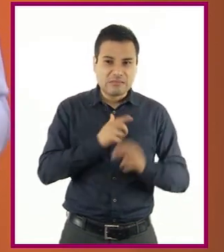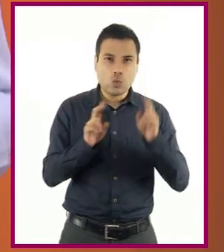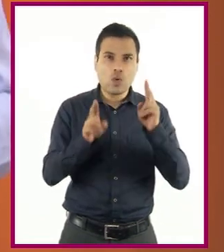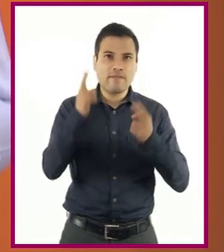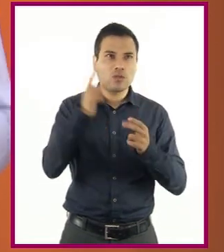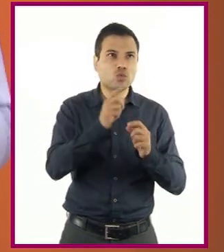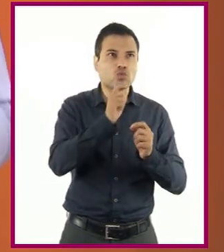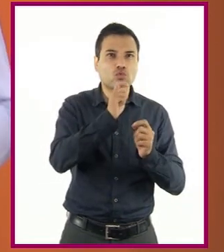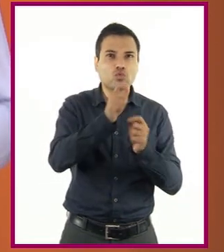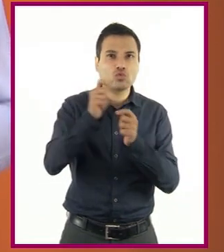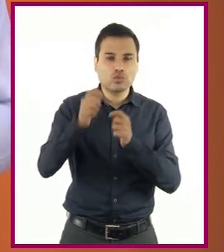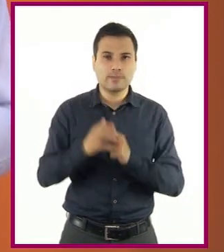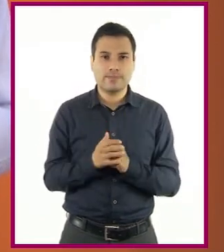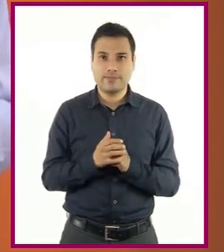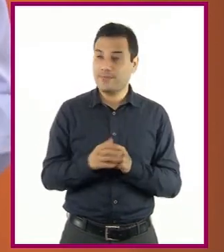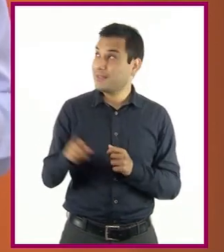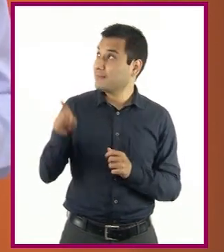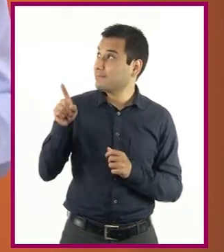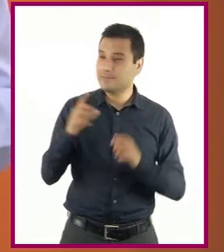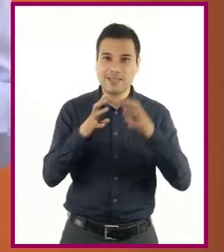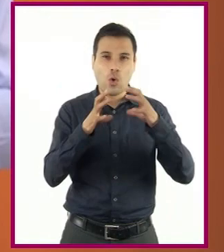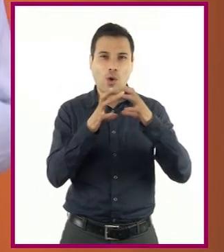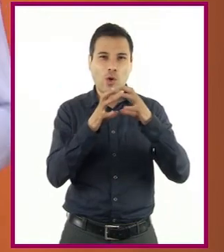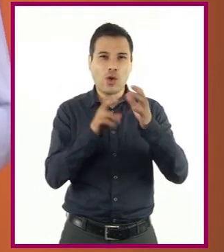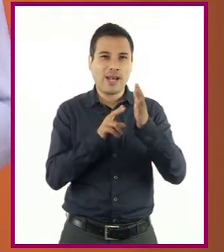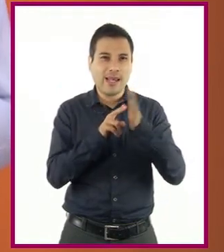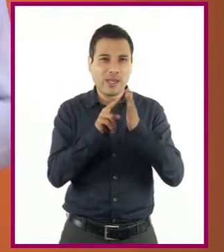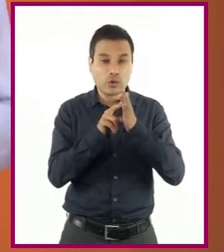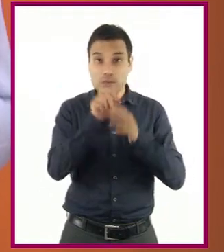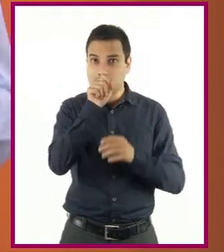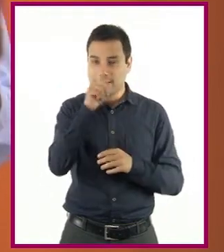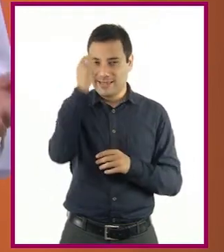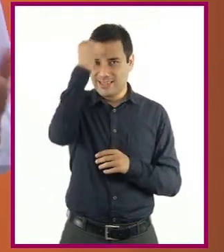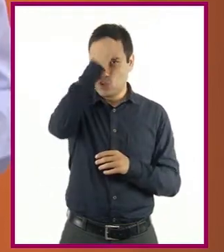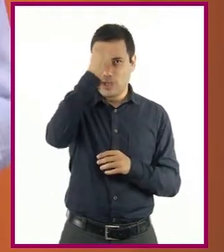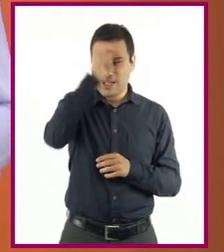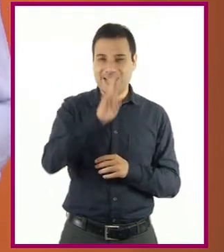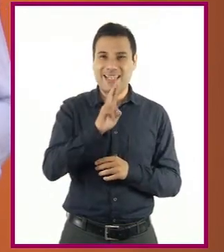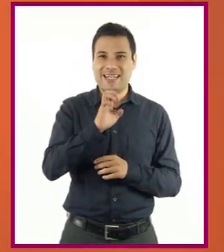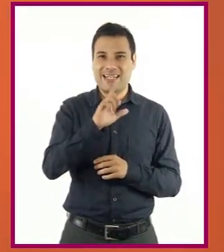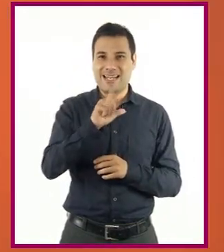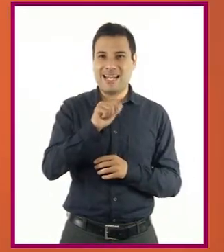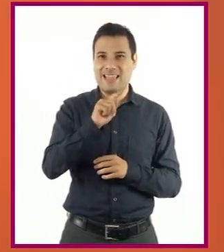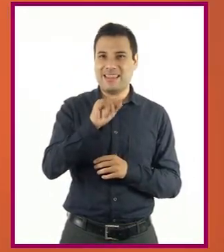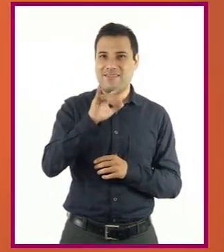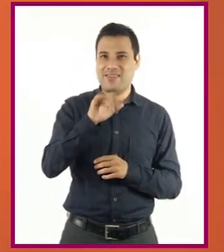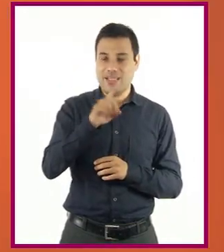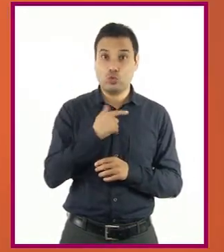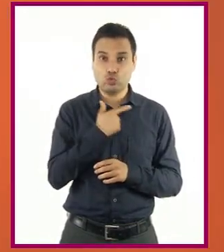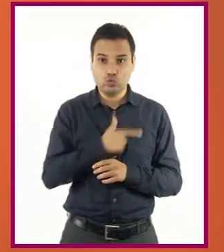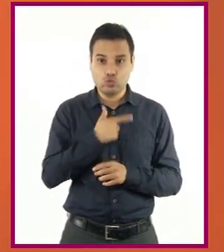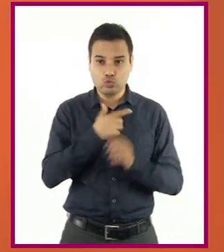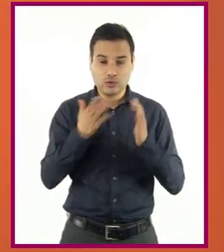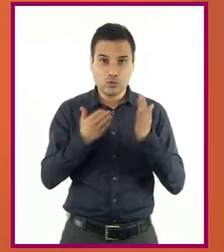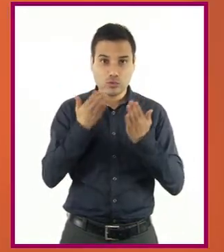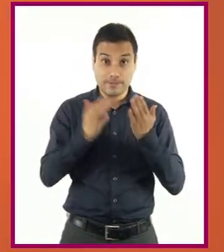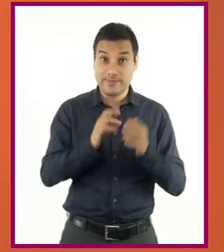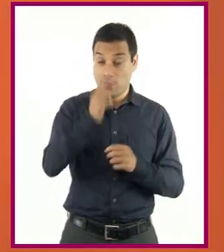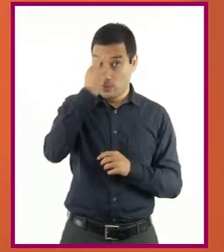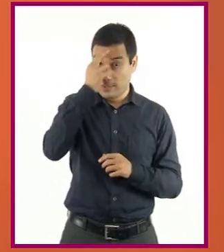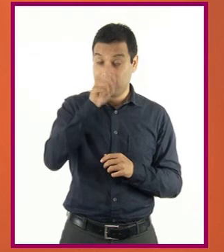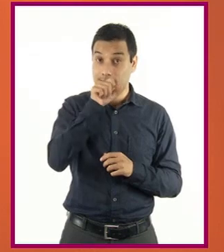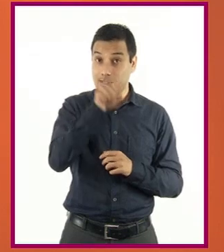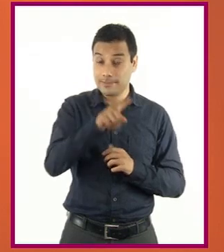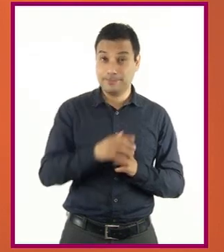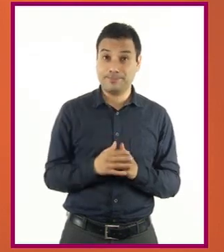en especial por los agujeros negros y la teoría de la relatividad como objeto de estudio. Pero no olvidemos que, al